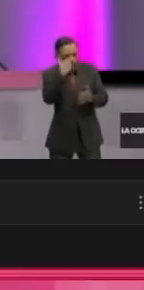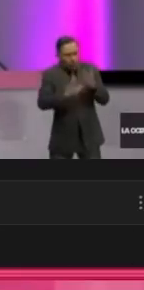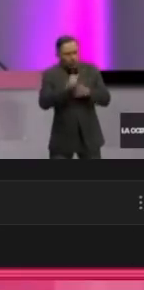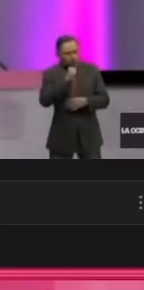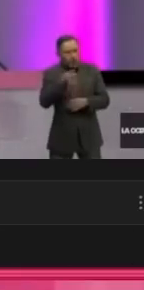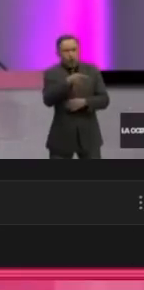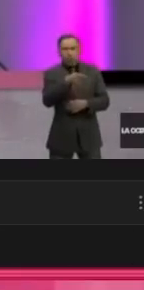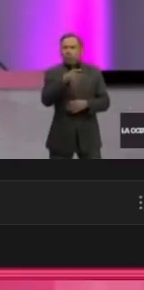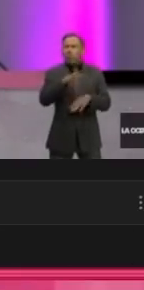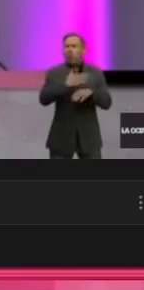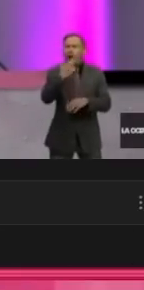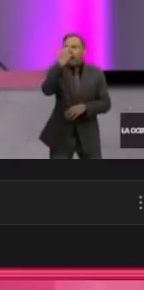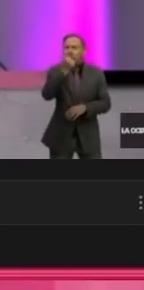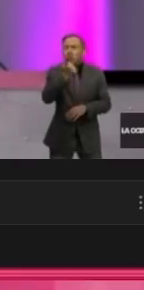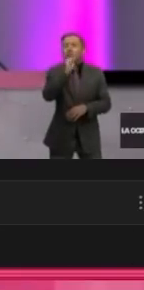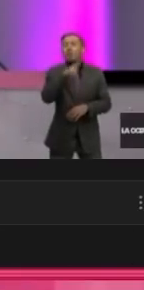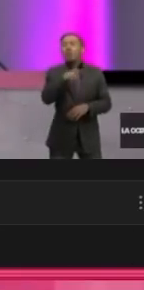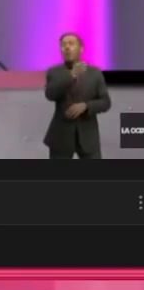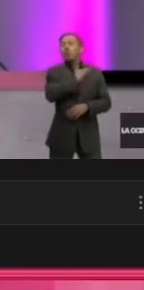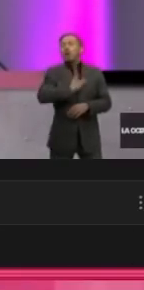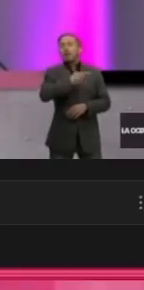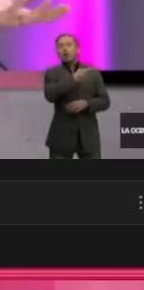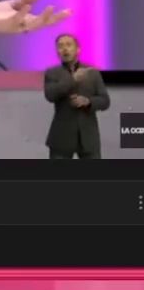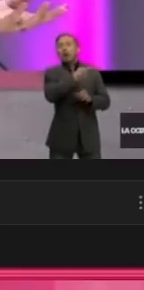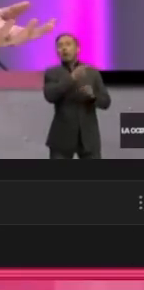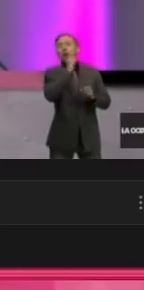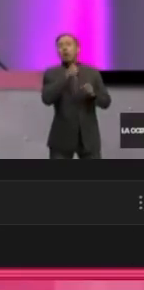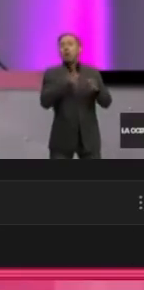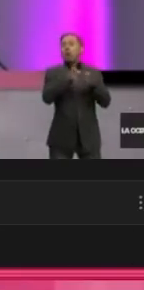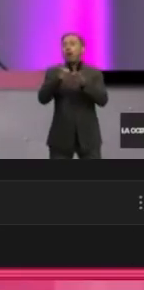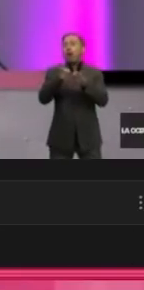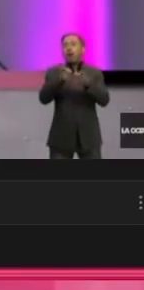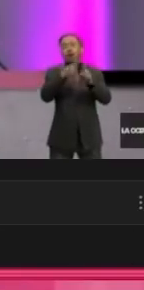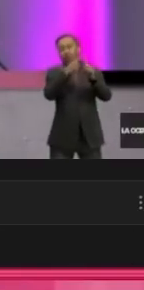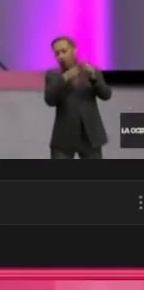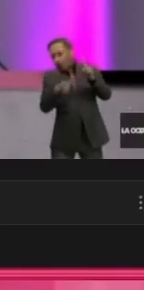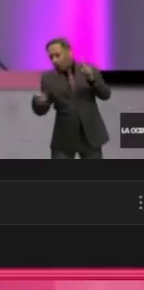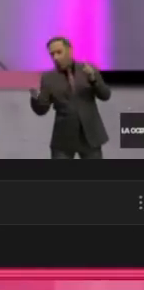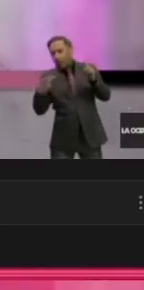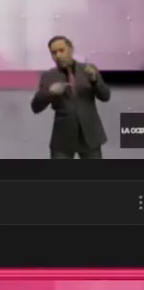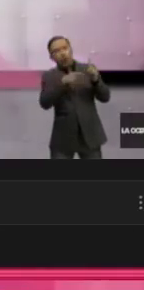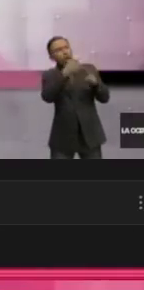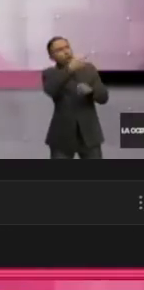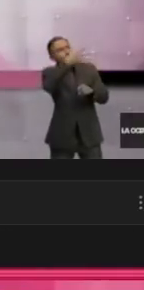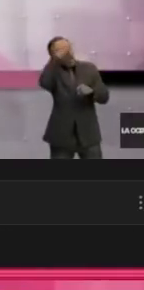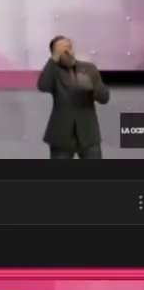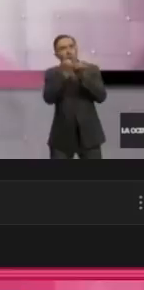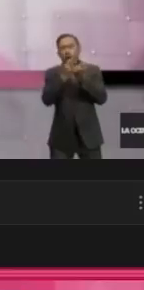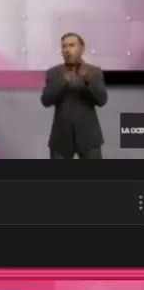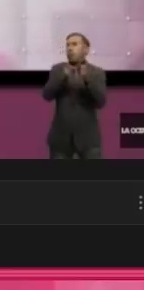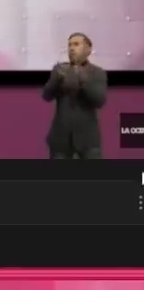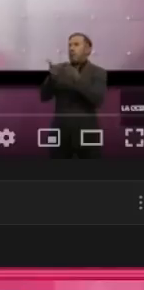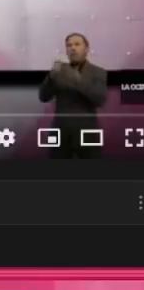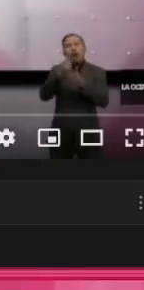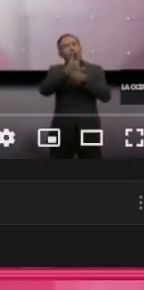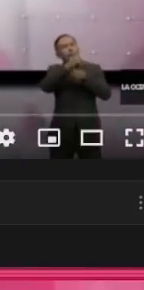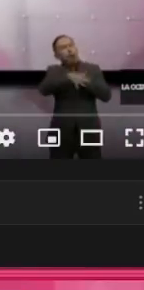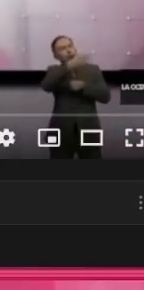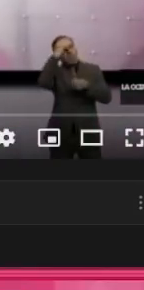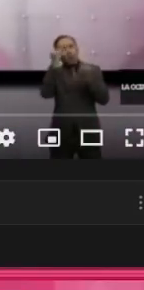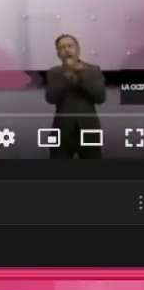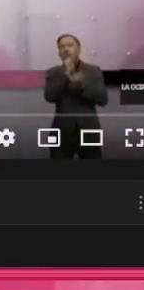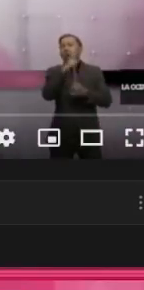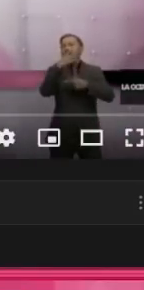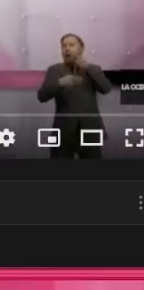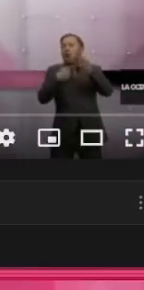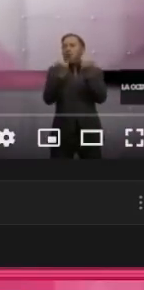morenista, ¿por qué? Porque el presidente lo hace. Si el presidente lo hace, pues también los de abajo lo hacen, ¿no? Su mismo discurso, precisamente por eso están llenas las redes